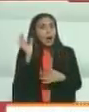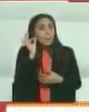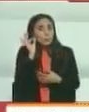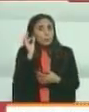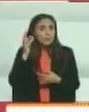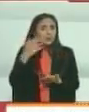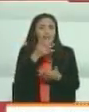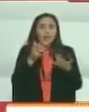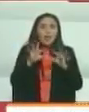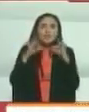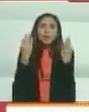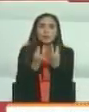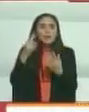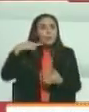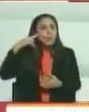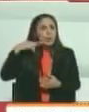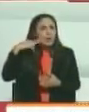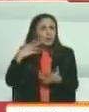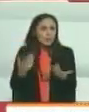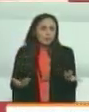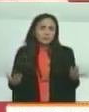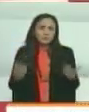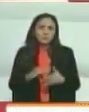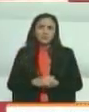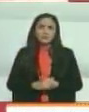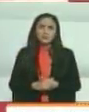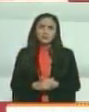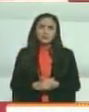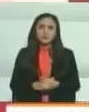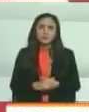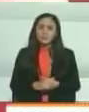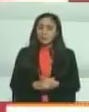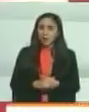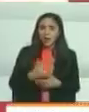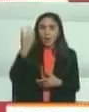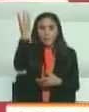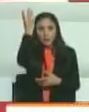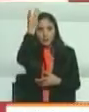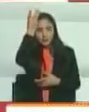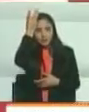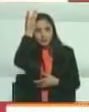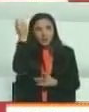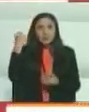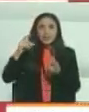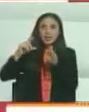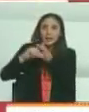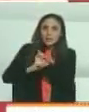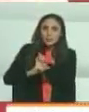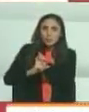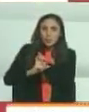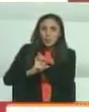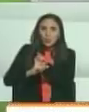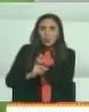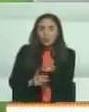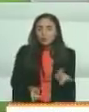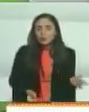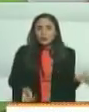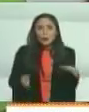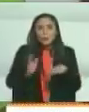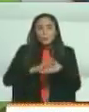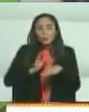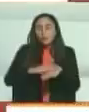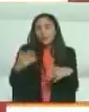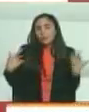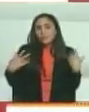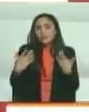morena. Imagínate, Caroli. El príncipe se... Yo iba a ir, no fui de casualidad a la boda.